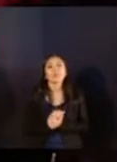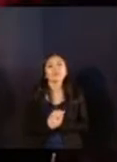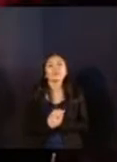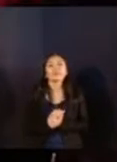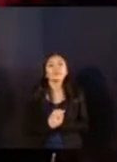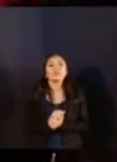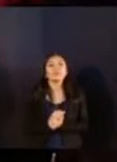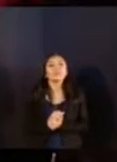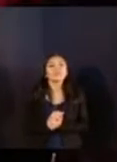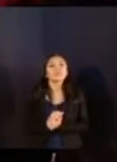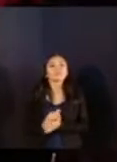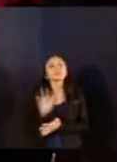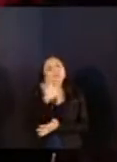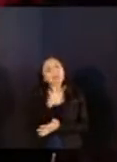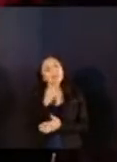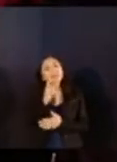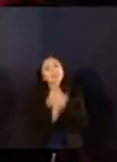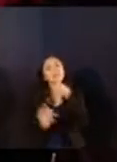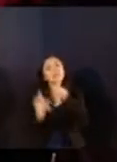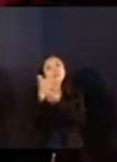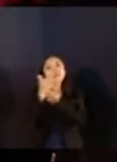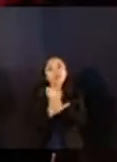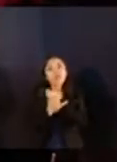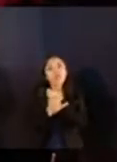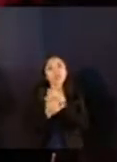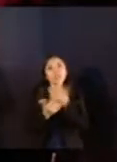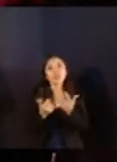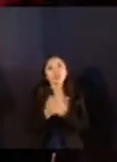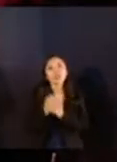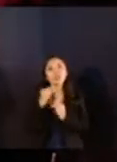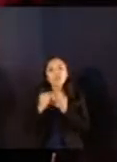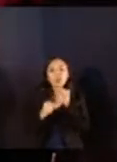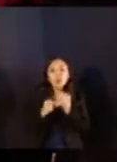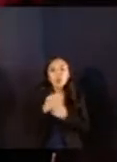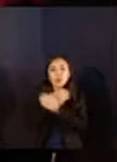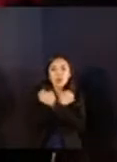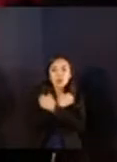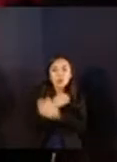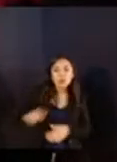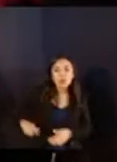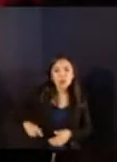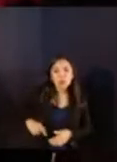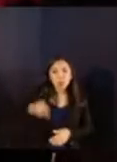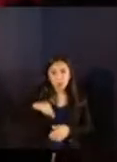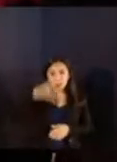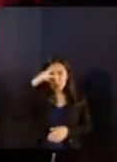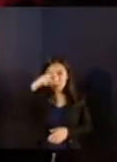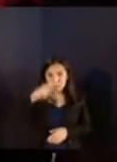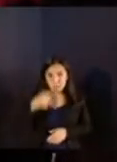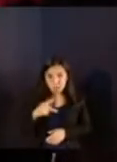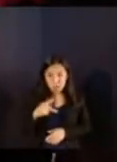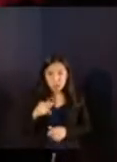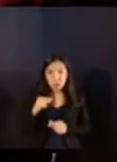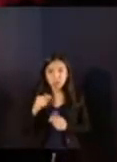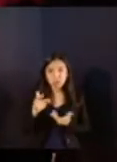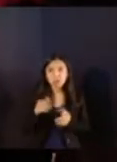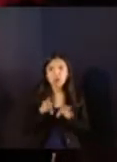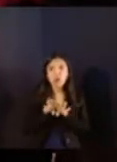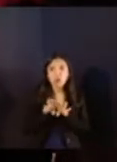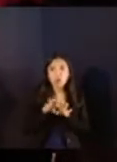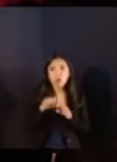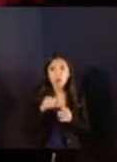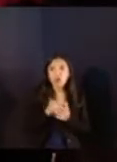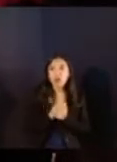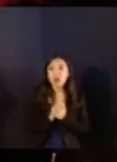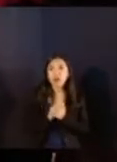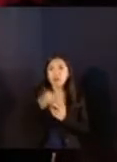este proyecto, producto que ha habido de desmantelación de la educación pública, no solamente en México, sino verdaderamente a nivel